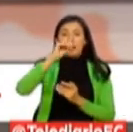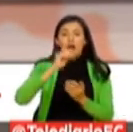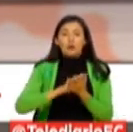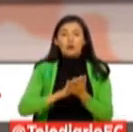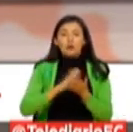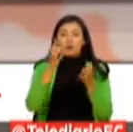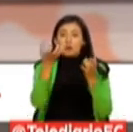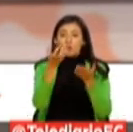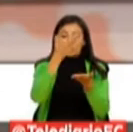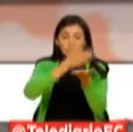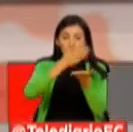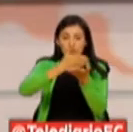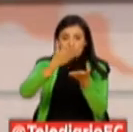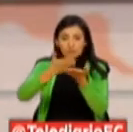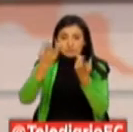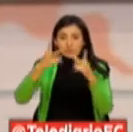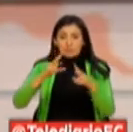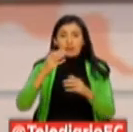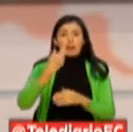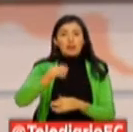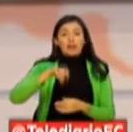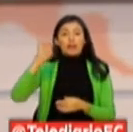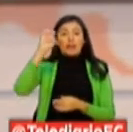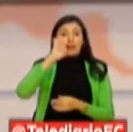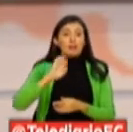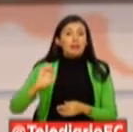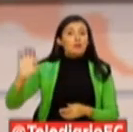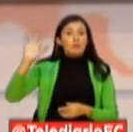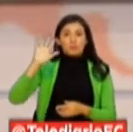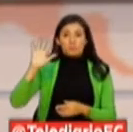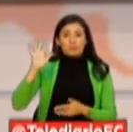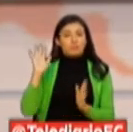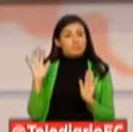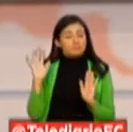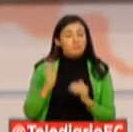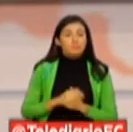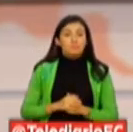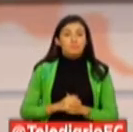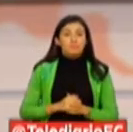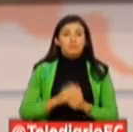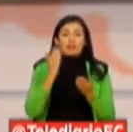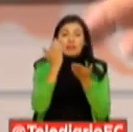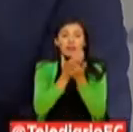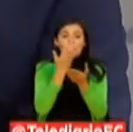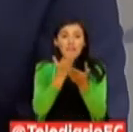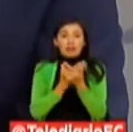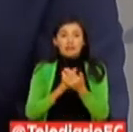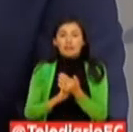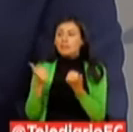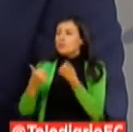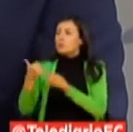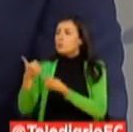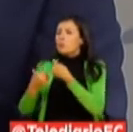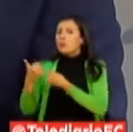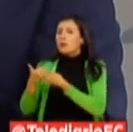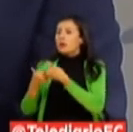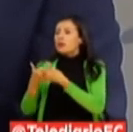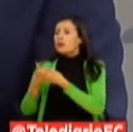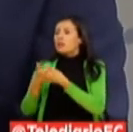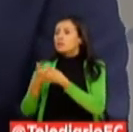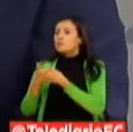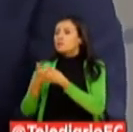cebolla, son europeos. Bueno, la fanesca es un plato ritual. ¿Y cuál es el aporte